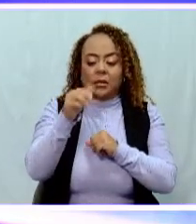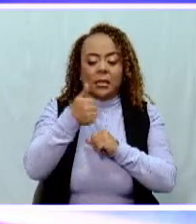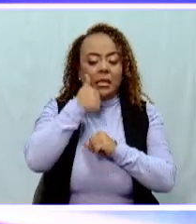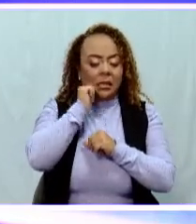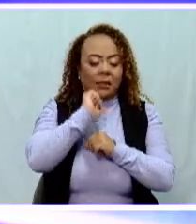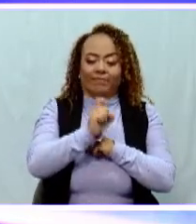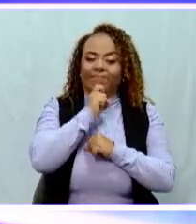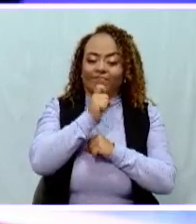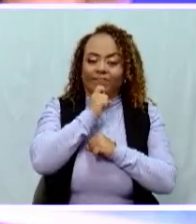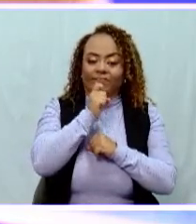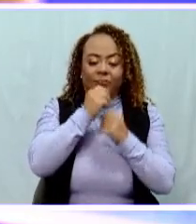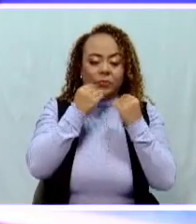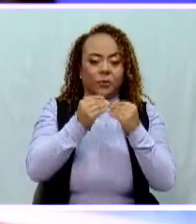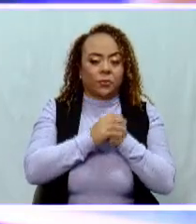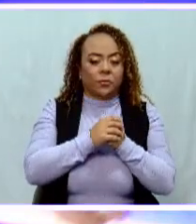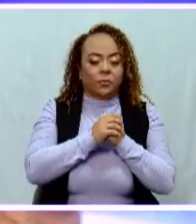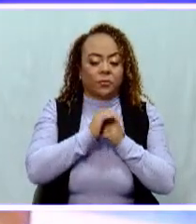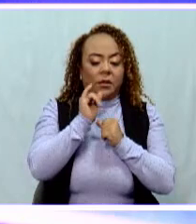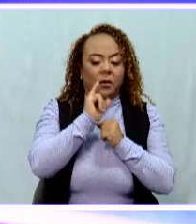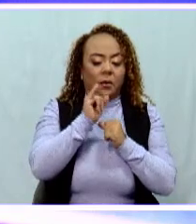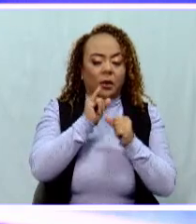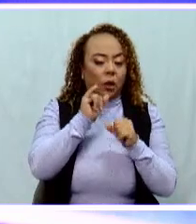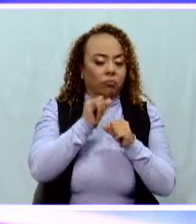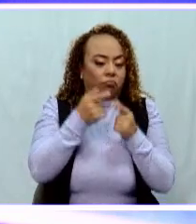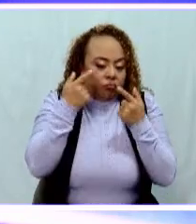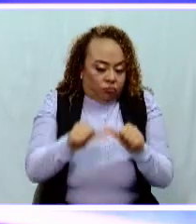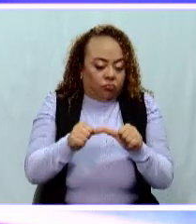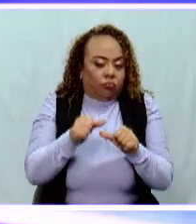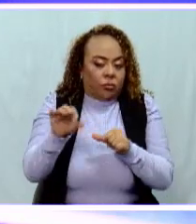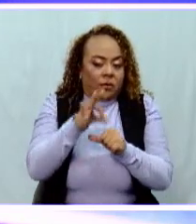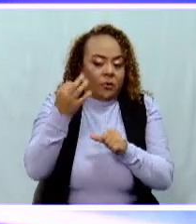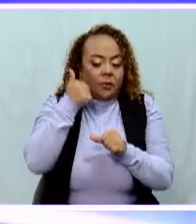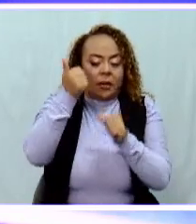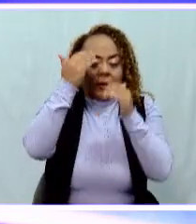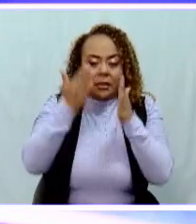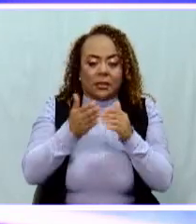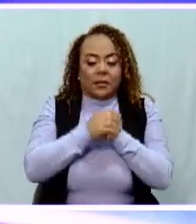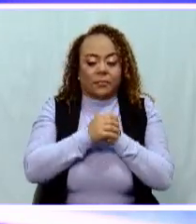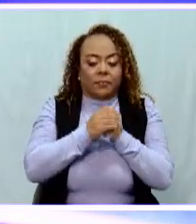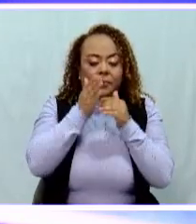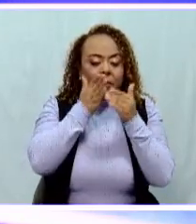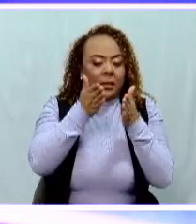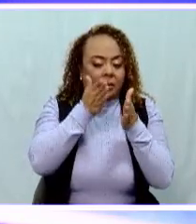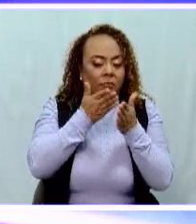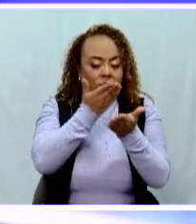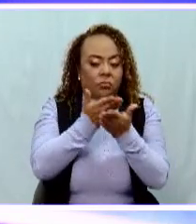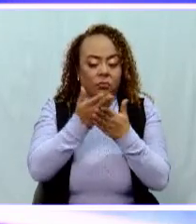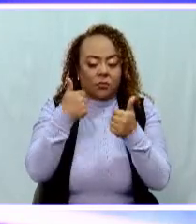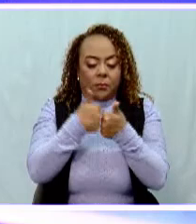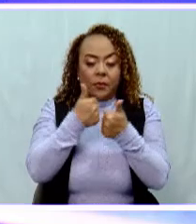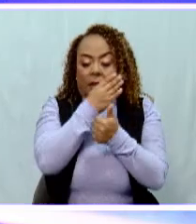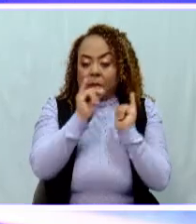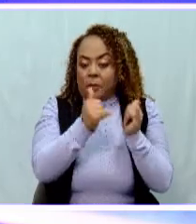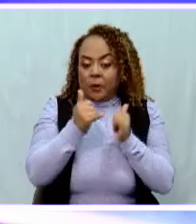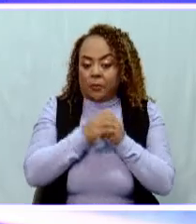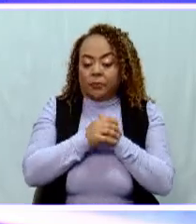parece que le costó mucho igual coincido por la manera en la que Alajuelense estaba planteando el partido verdad y en la que estaba